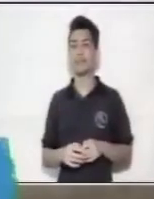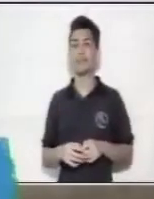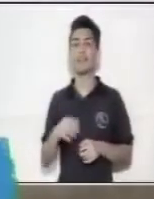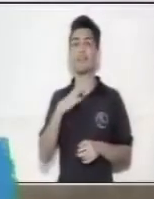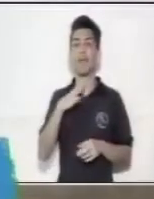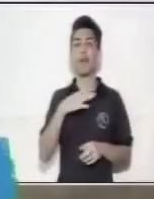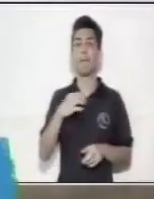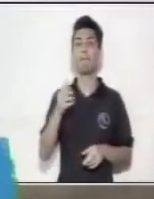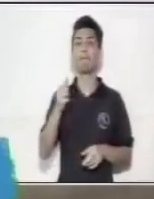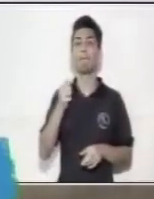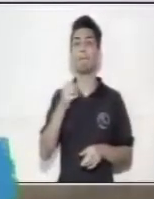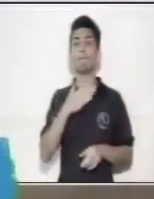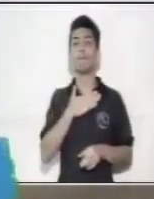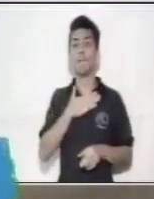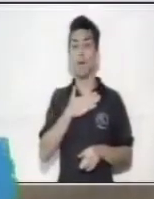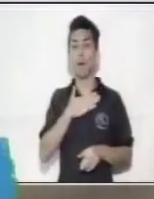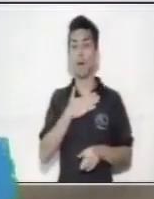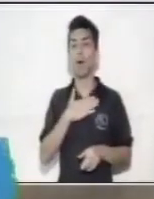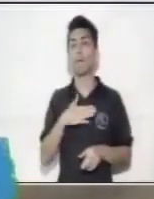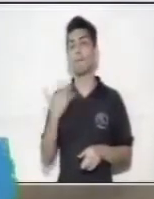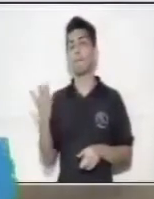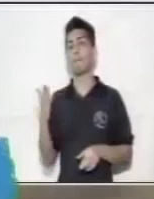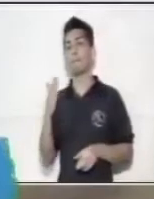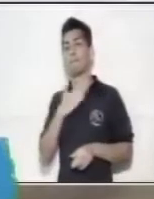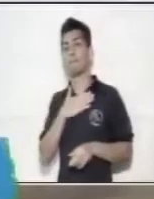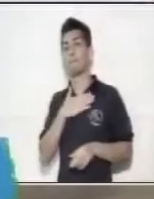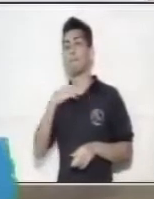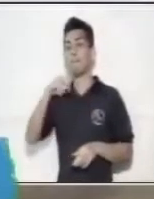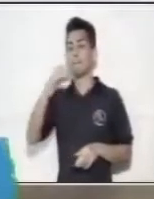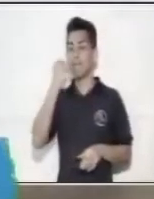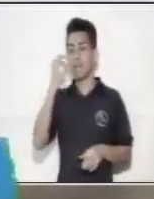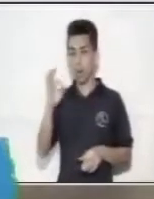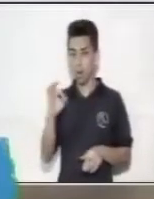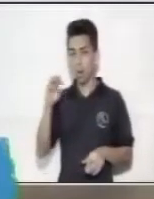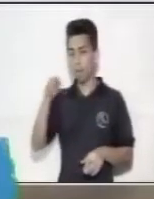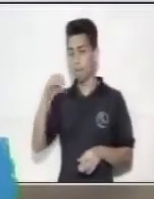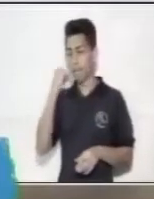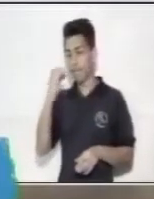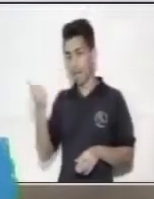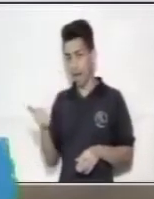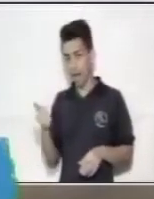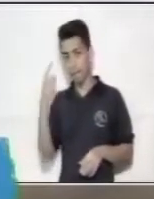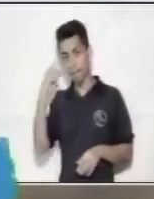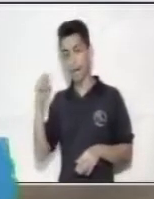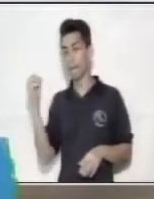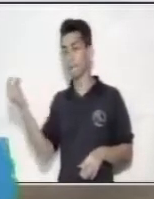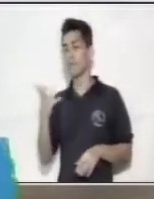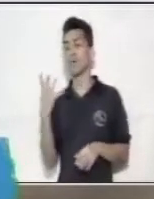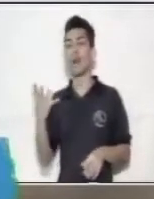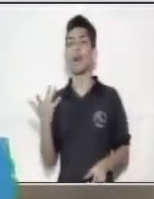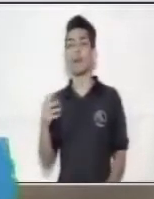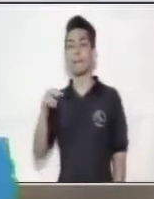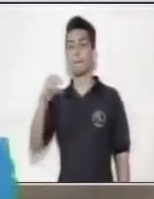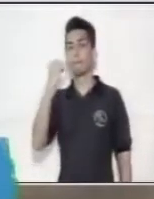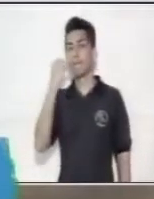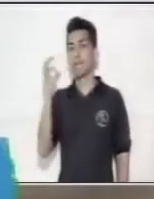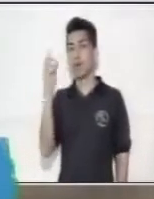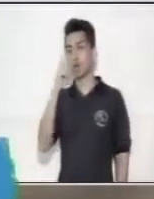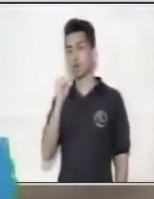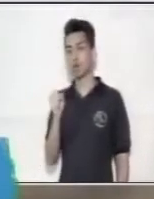singular, míos el plural, mía, singular, plural, mías, nuestro, que es singular.